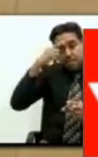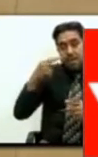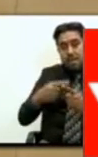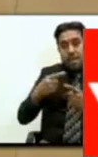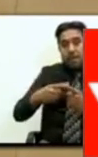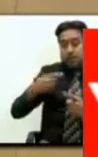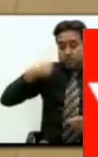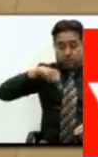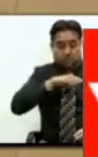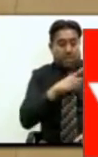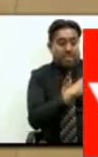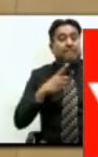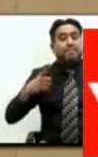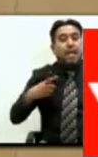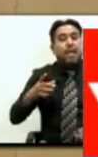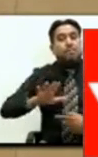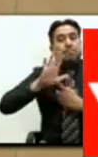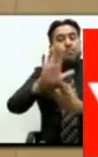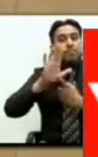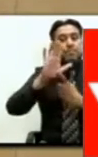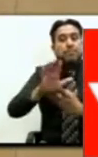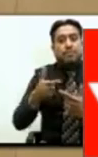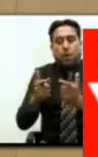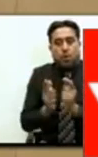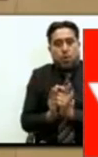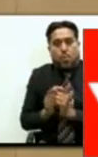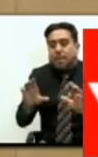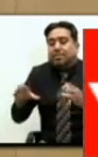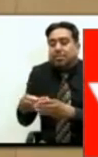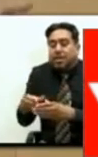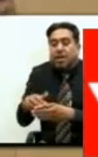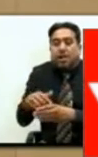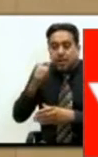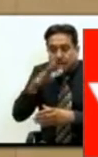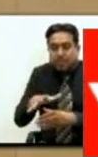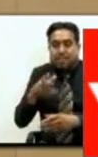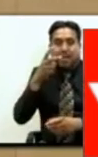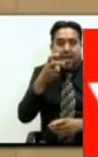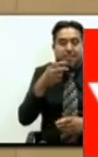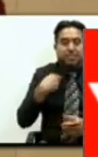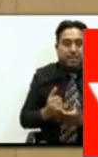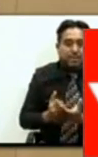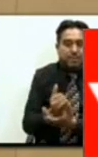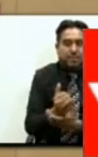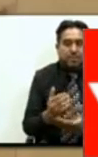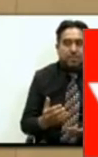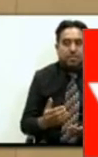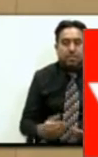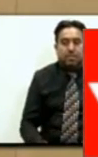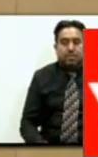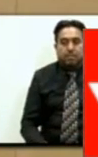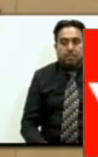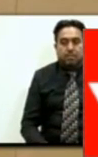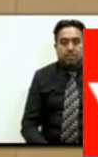quienes tenemos el deber de hacerlo que son los grupos minoritarios los grupos de oposición entonces quién lo va a decidir quién quién lo va a discutir